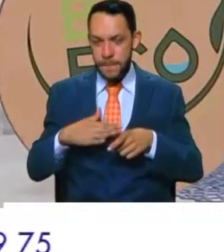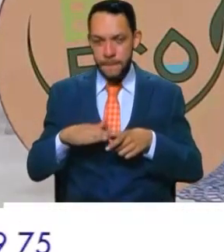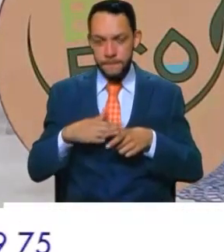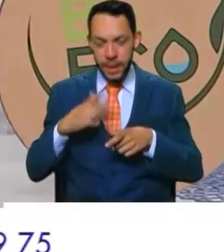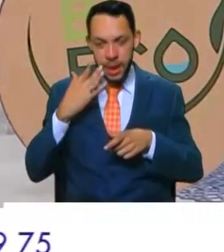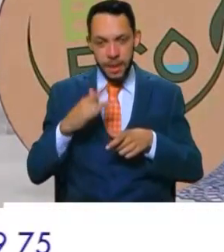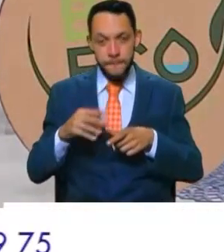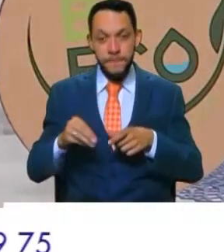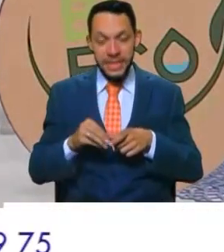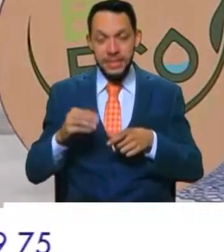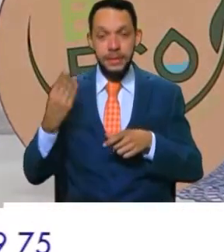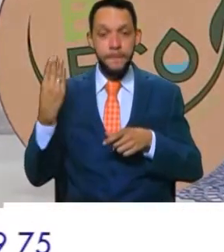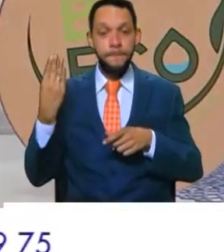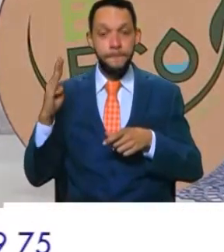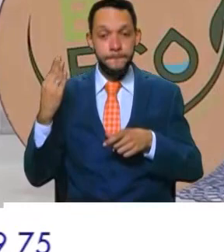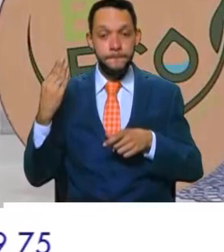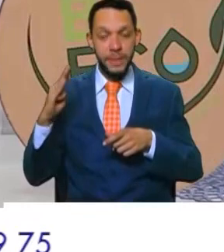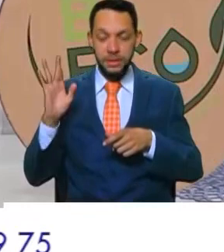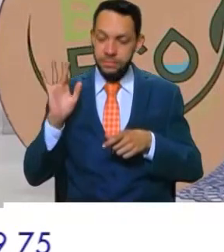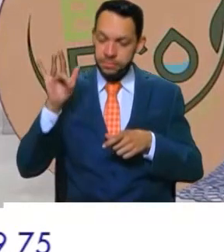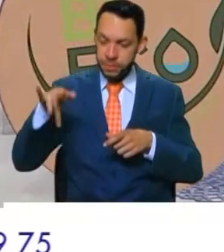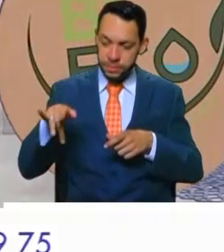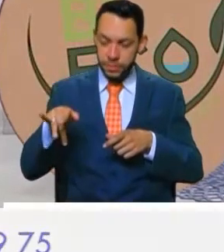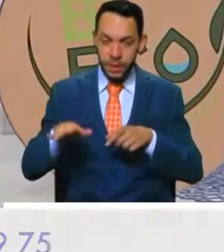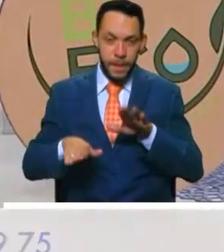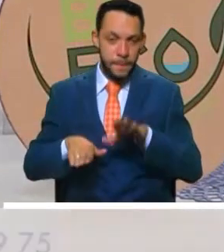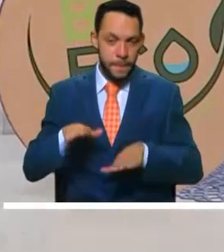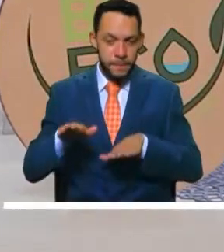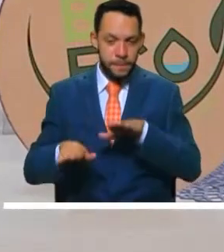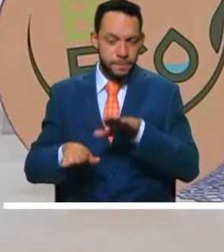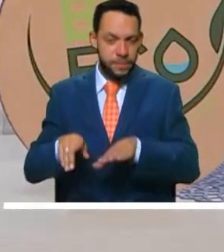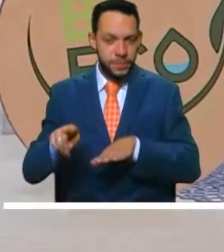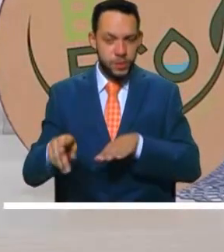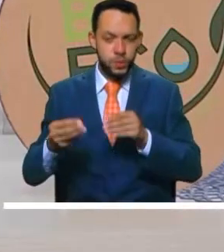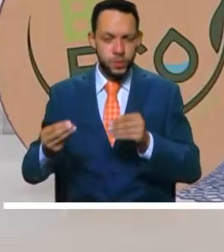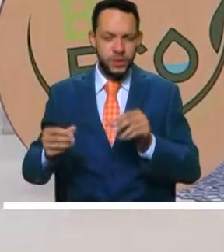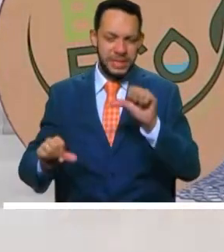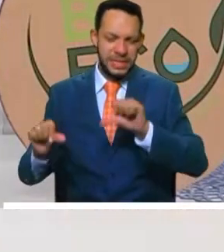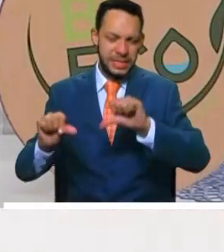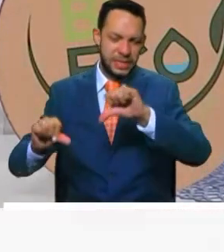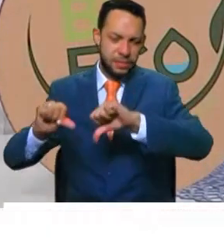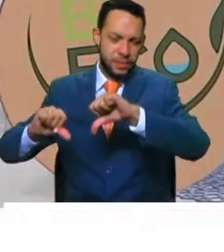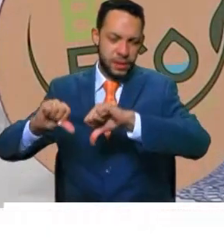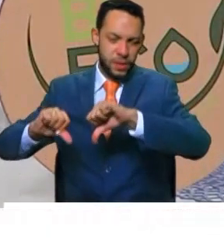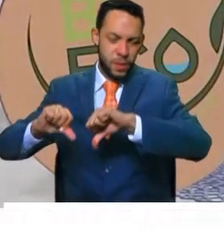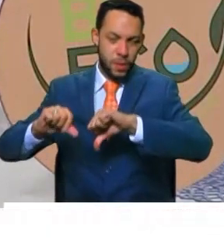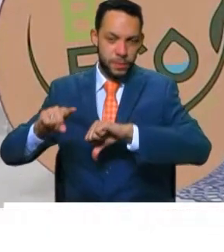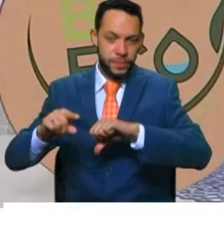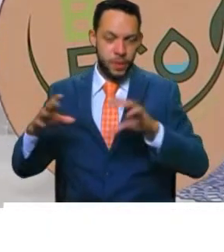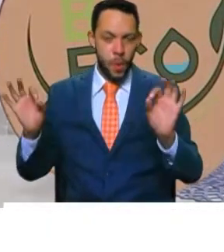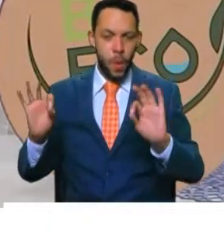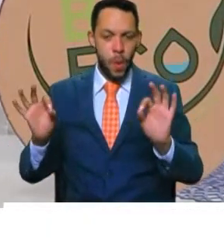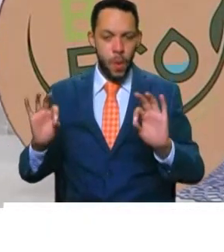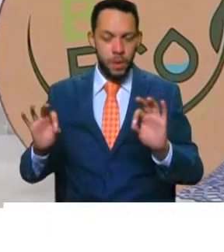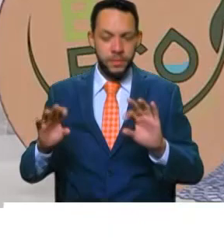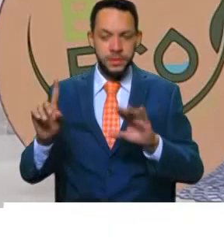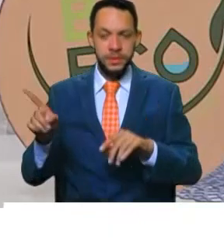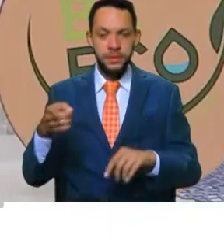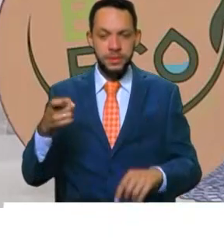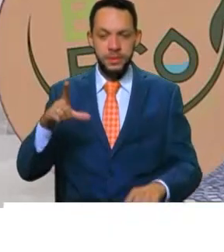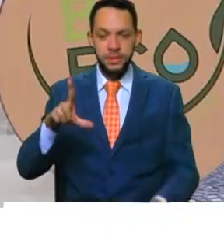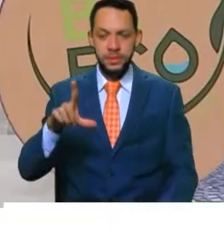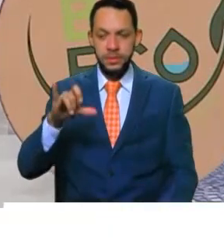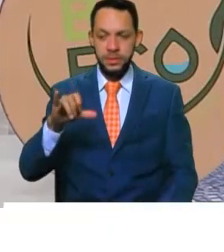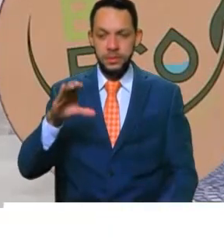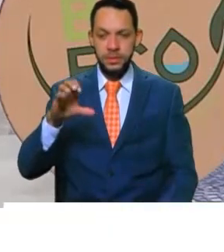baño, estoy caminando descalzo en un piso que tiene o sustancias químicas o tiene componentes con glicerinas, con